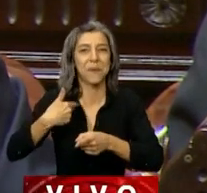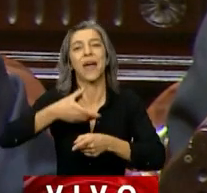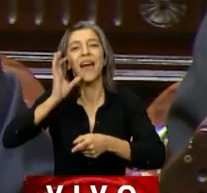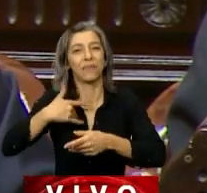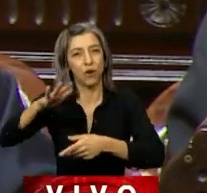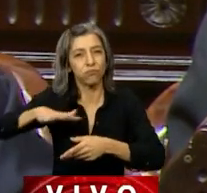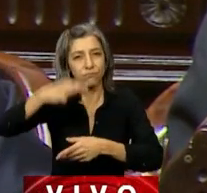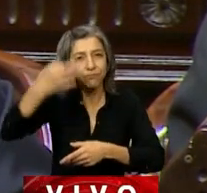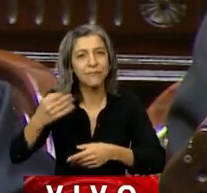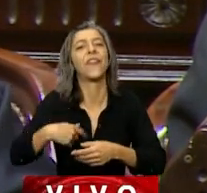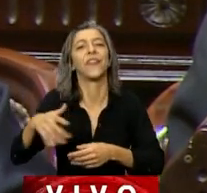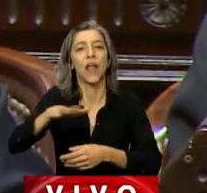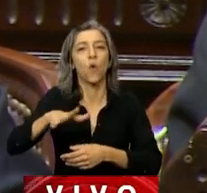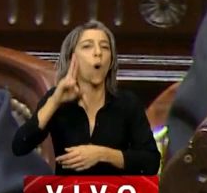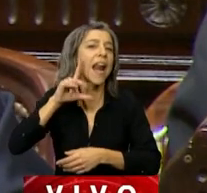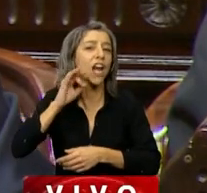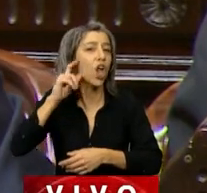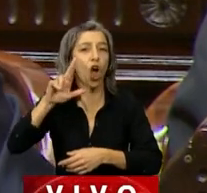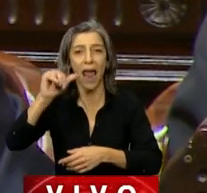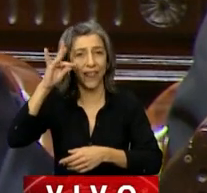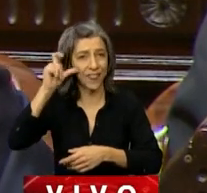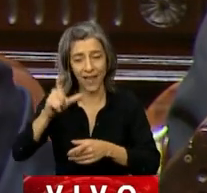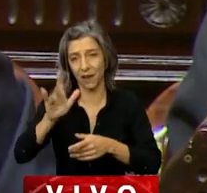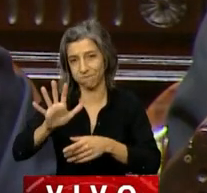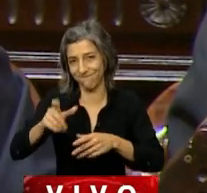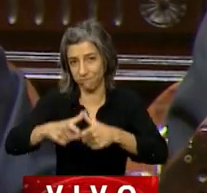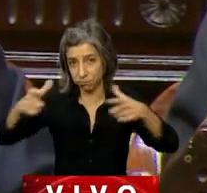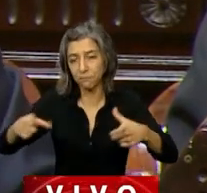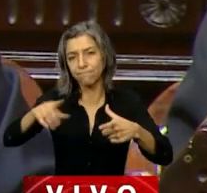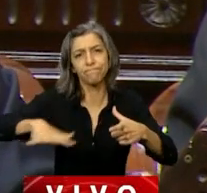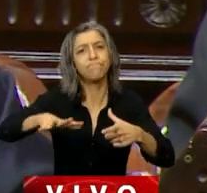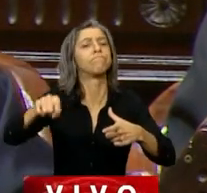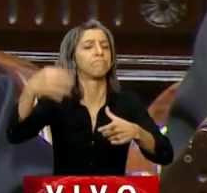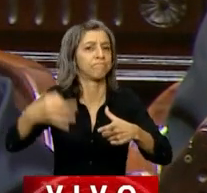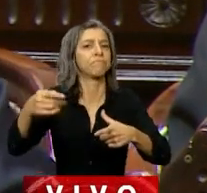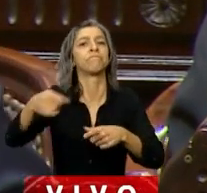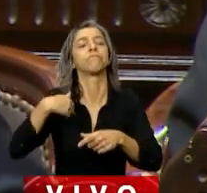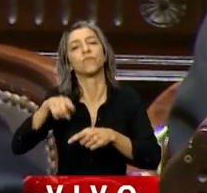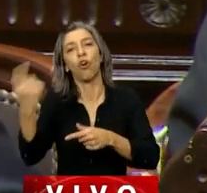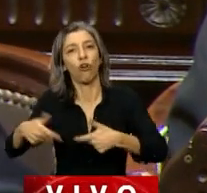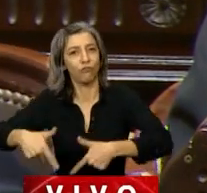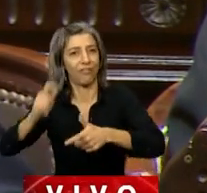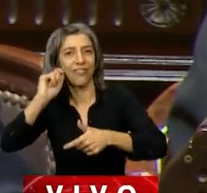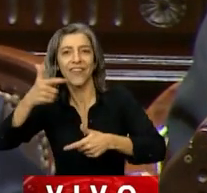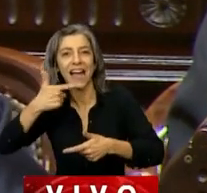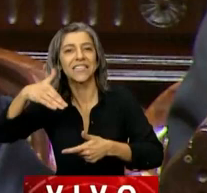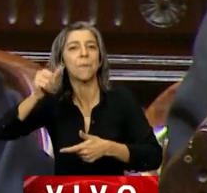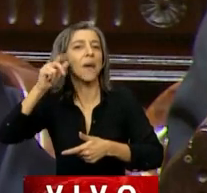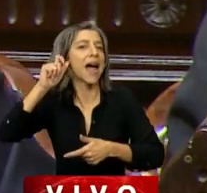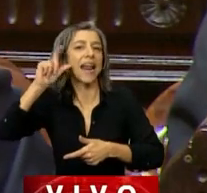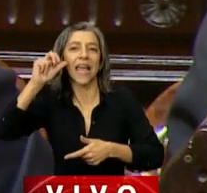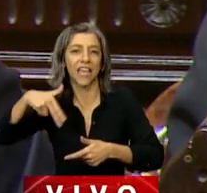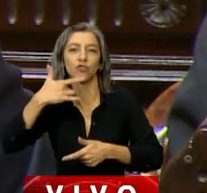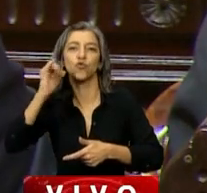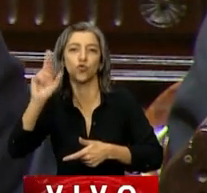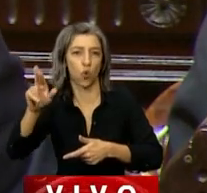Grande, que vino a resolver un problema histórico de falta de agua en nuestra ciudad, las redes de gas de Margen Sur, uno de nuestros sectores más postergados en